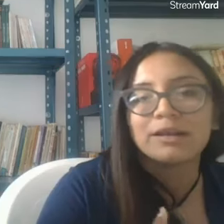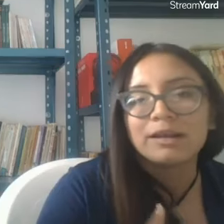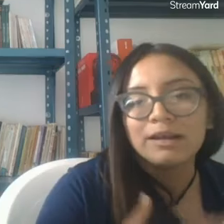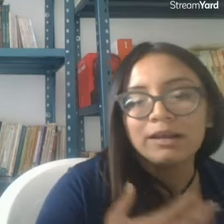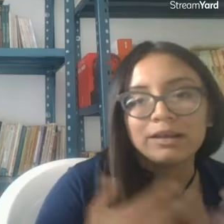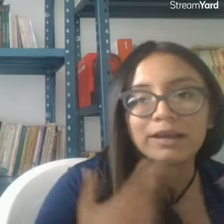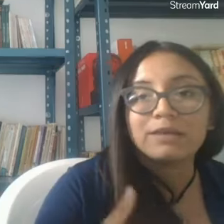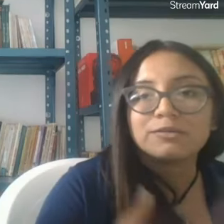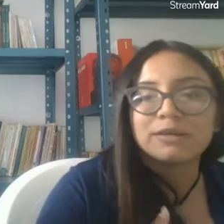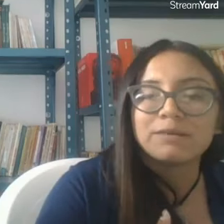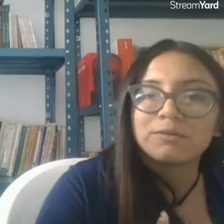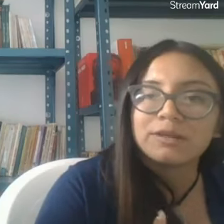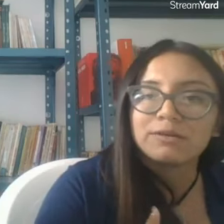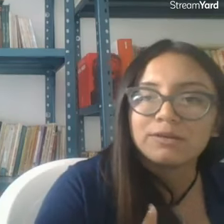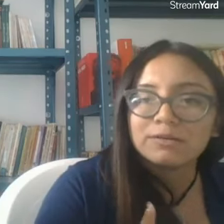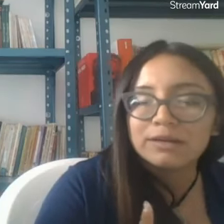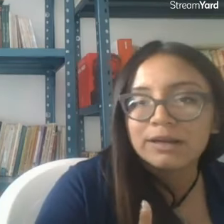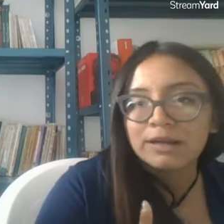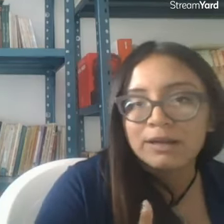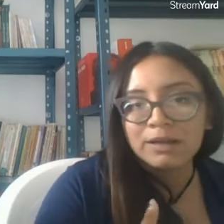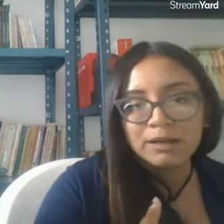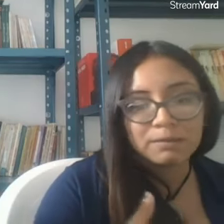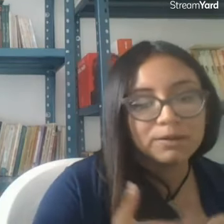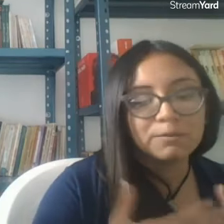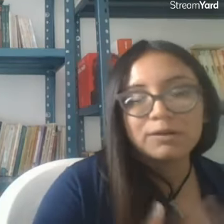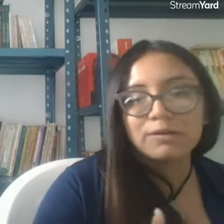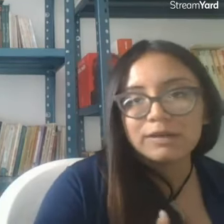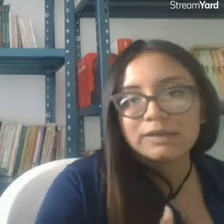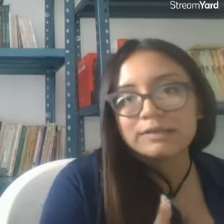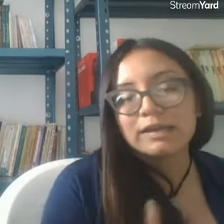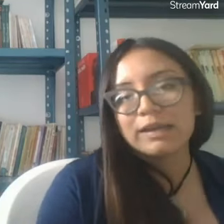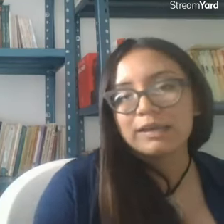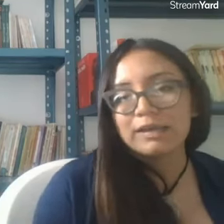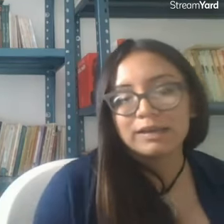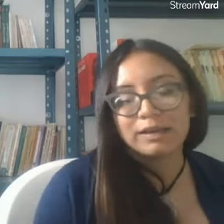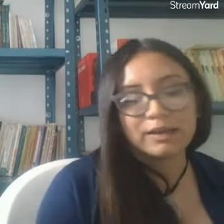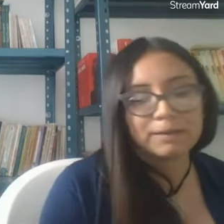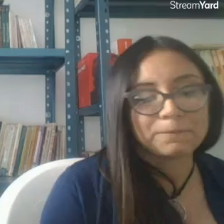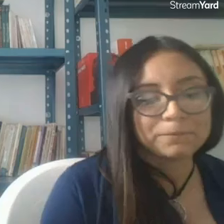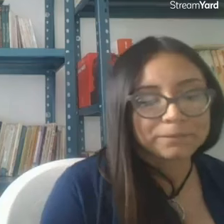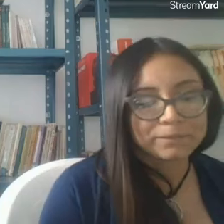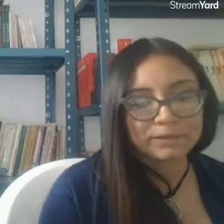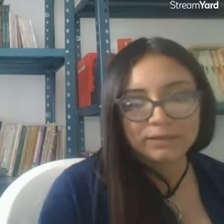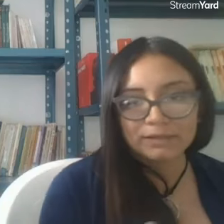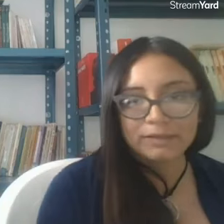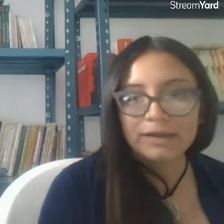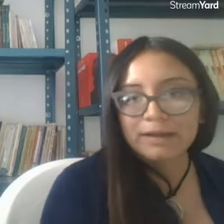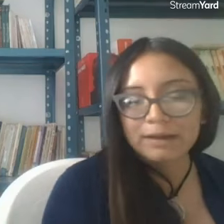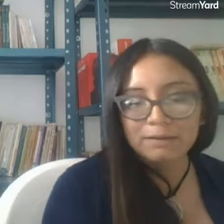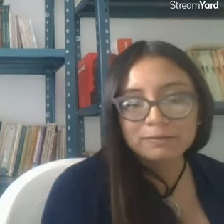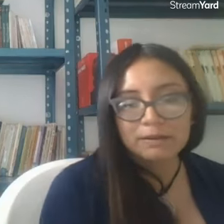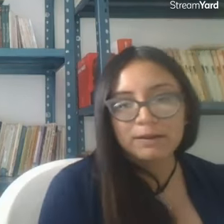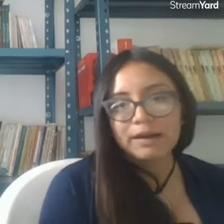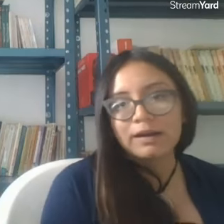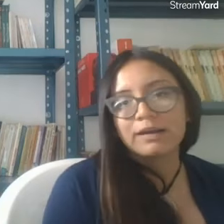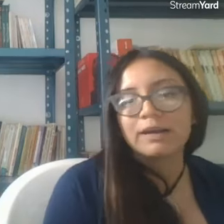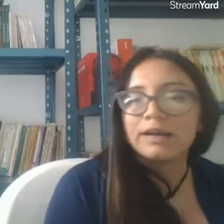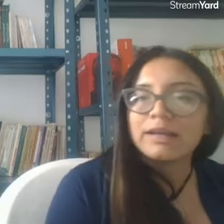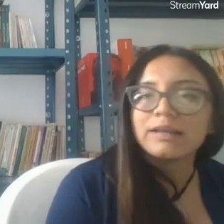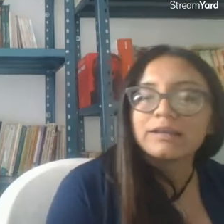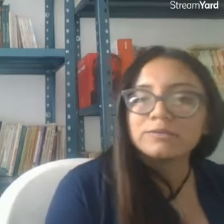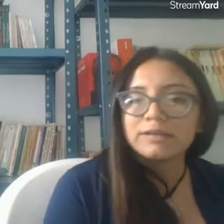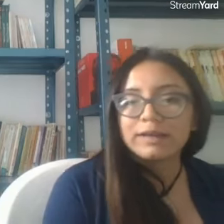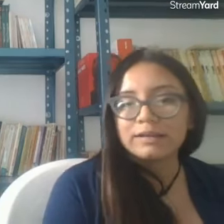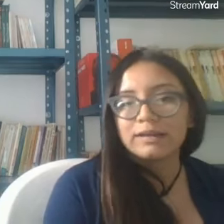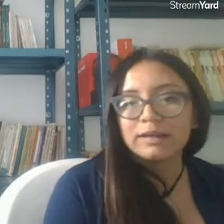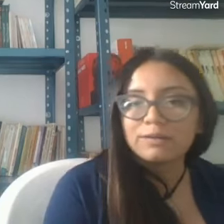traición del que ellos hayan votado en contra. Pero bueno, esta ley de la que acabamos de hablar, la ley